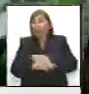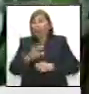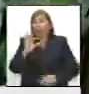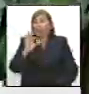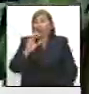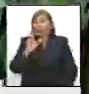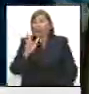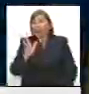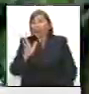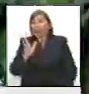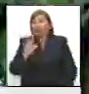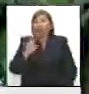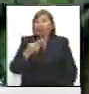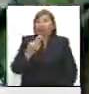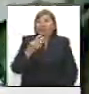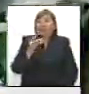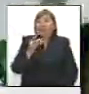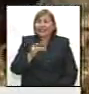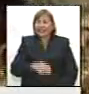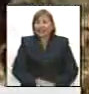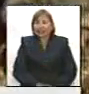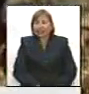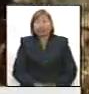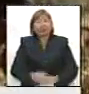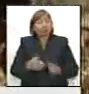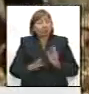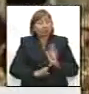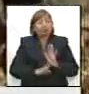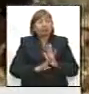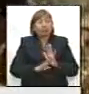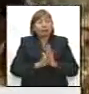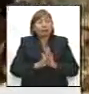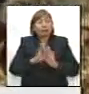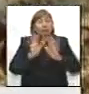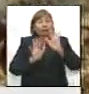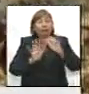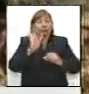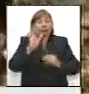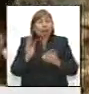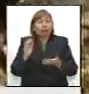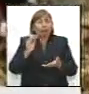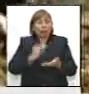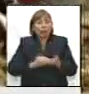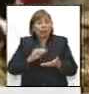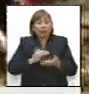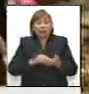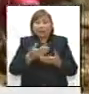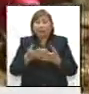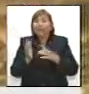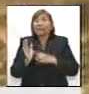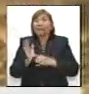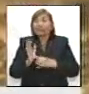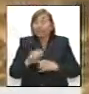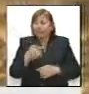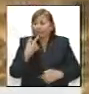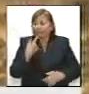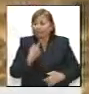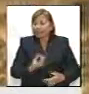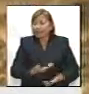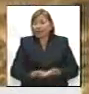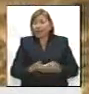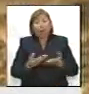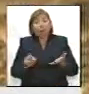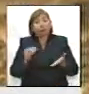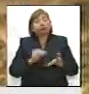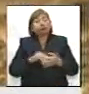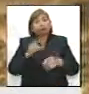93 y el 2018. Se ha logrado un crecimiento de 15 veces más, dijo, al tiempo de indicar tres temas que es necesario